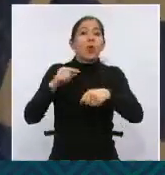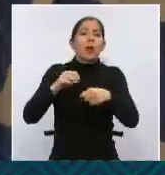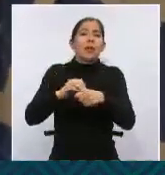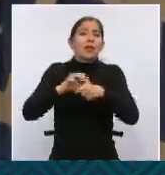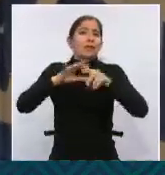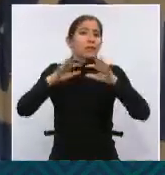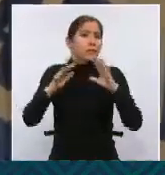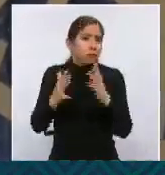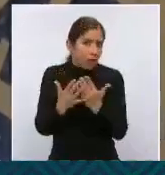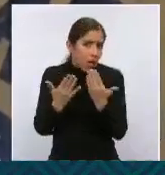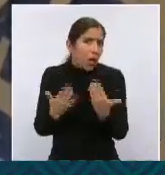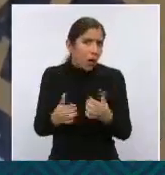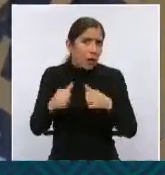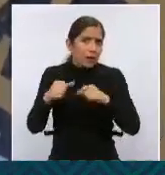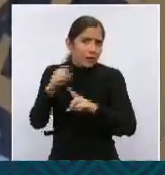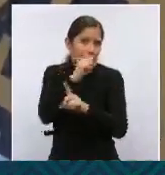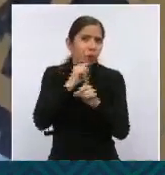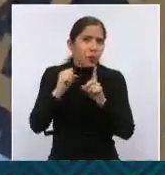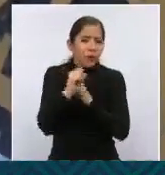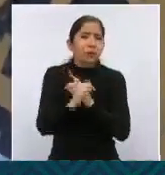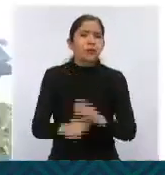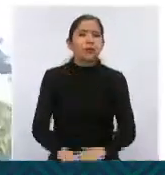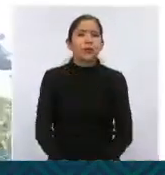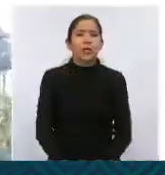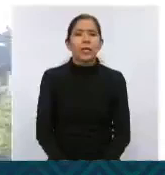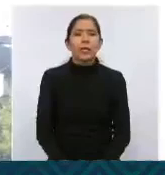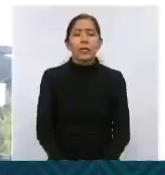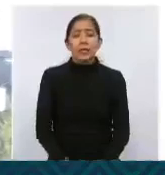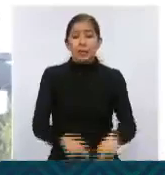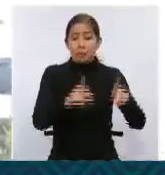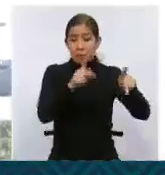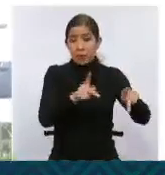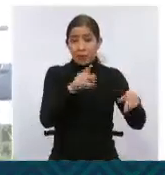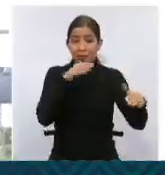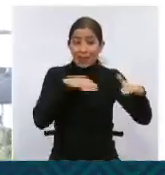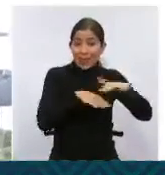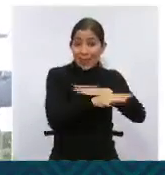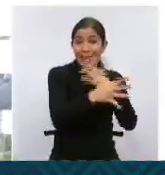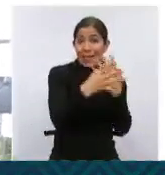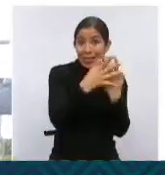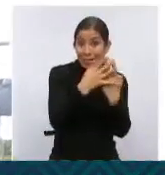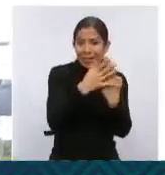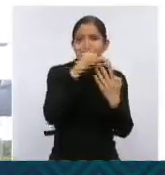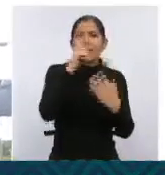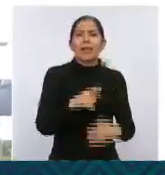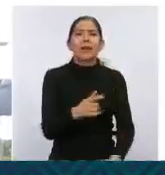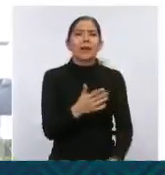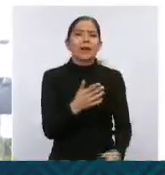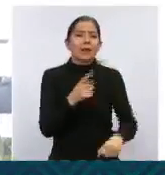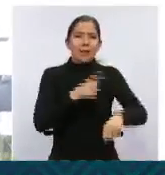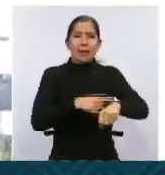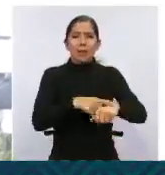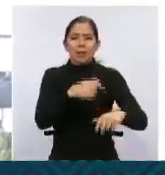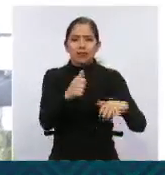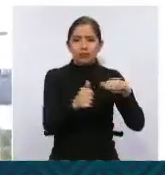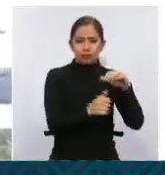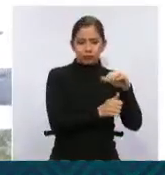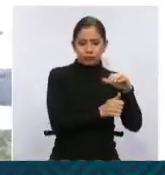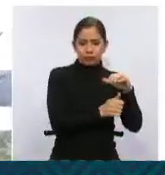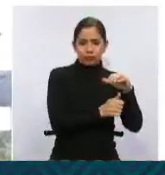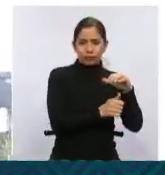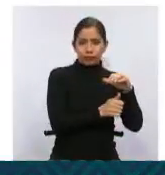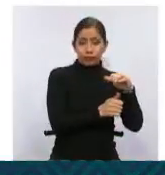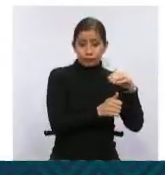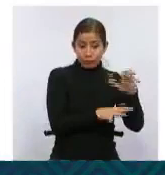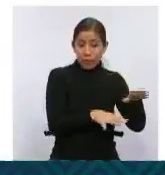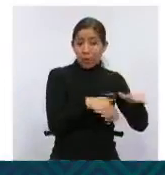y en una situación de COVID, y de los privados de libertad que ingresan a los centros penitenciarios deben cumplir este procedimiento. Y de manera inmediata, una vez